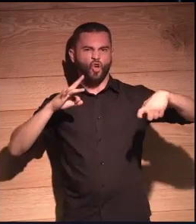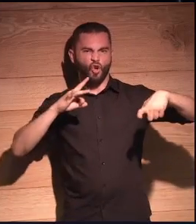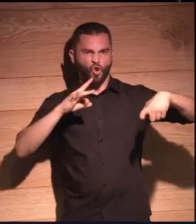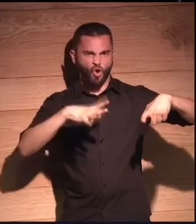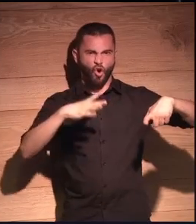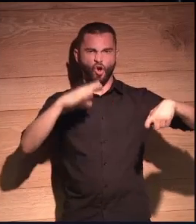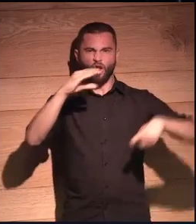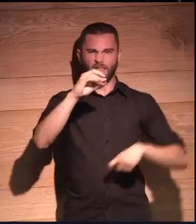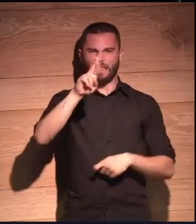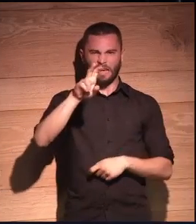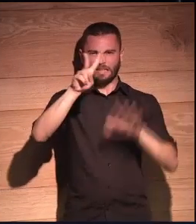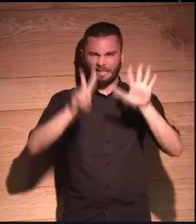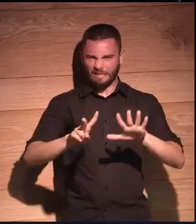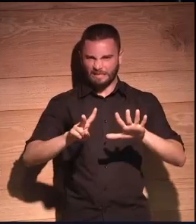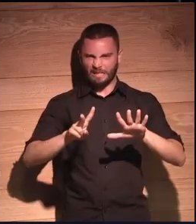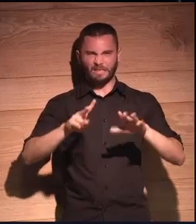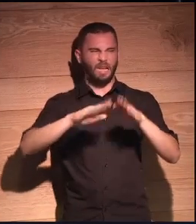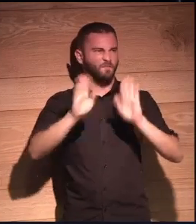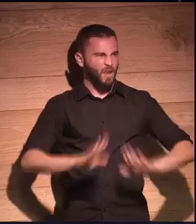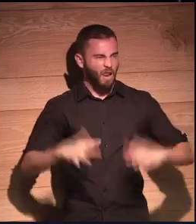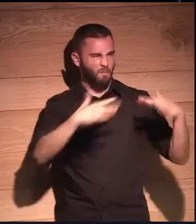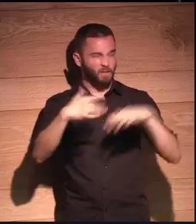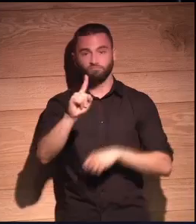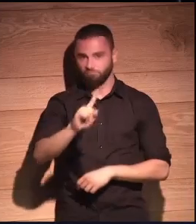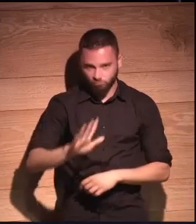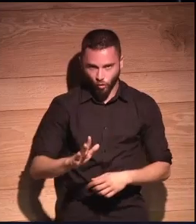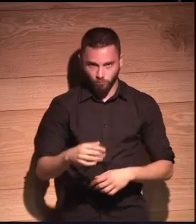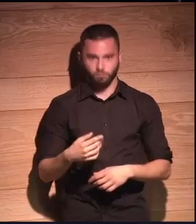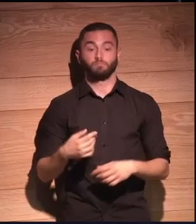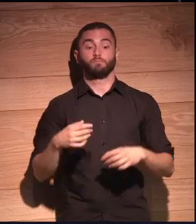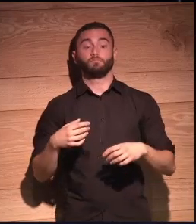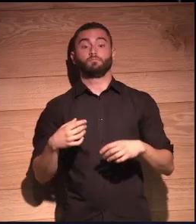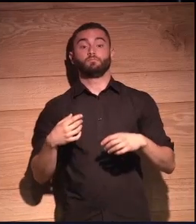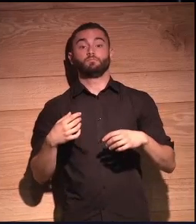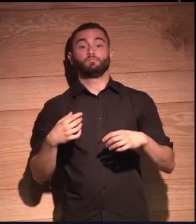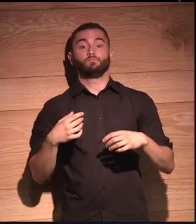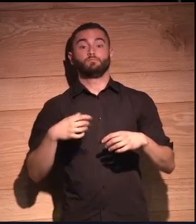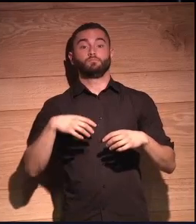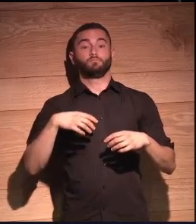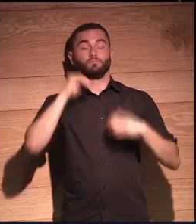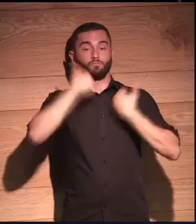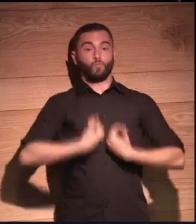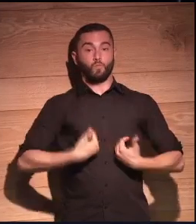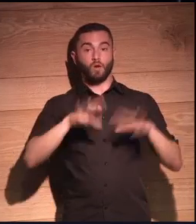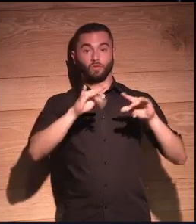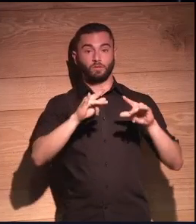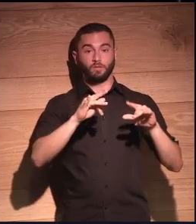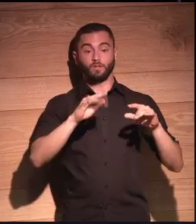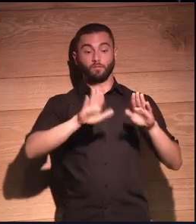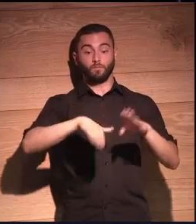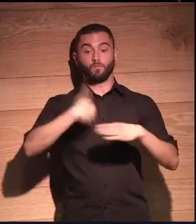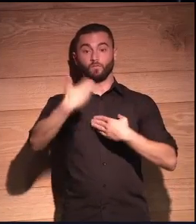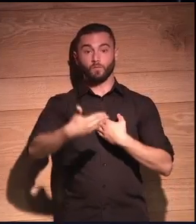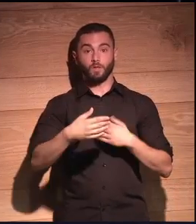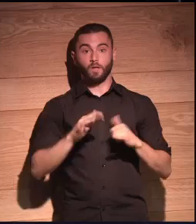la final, no, es que el ser humano sale de su planeta y pisa un